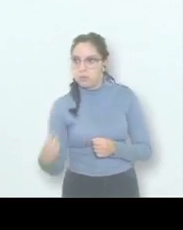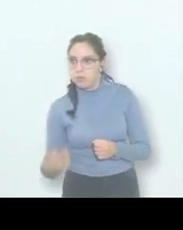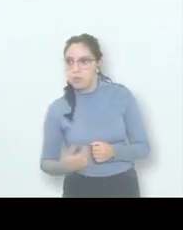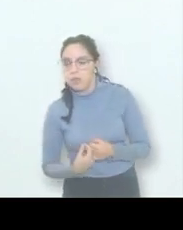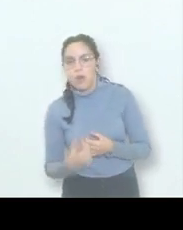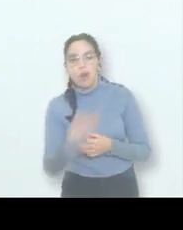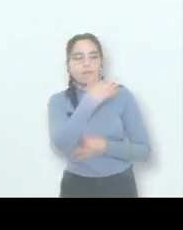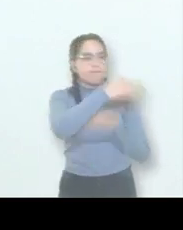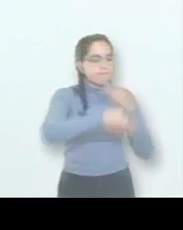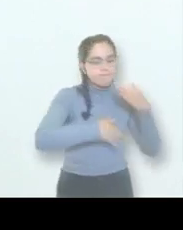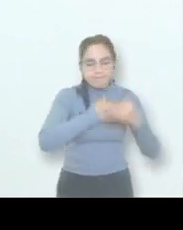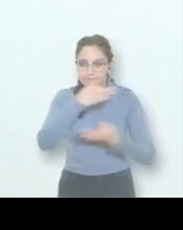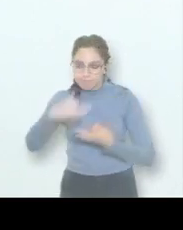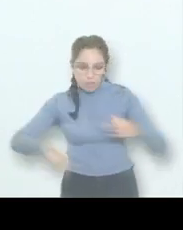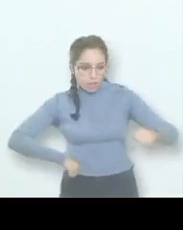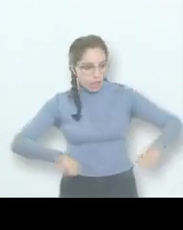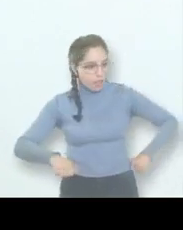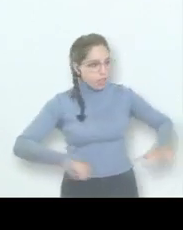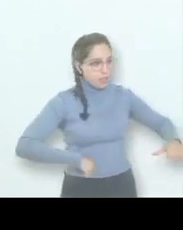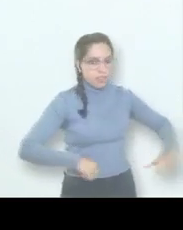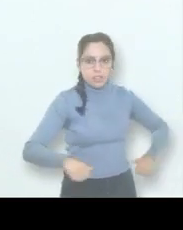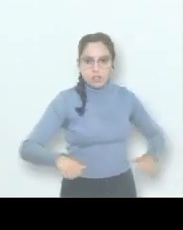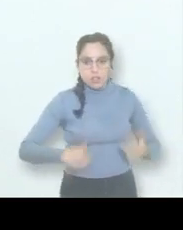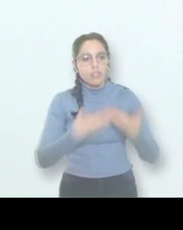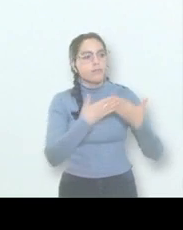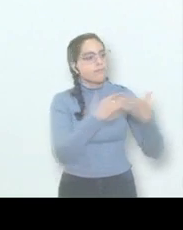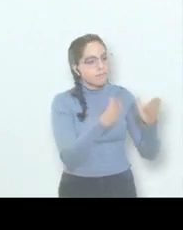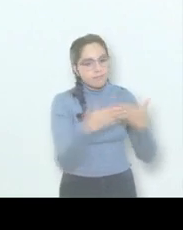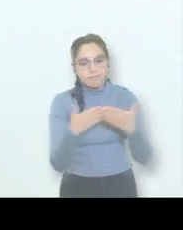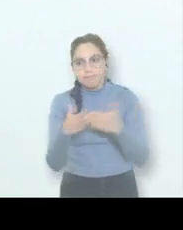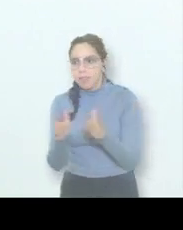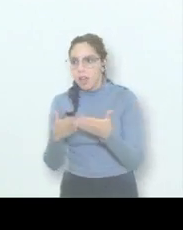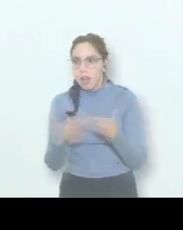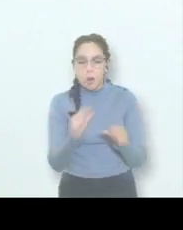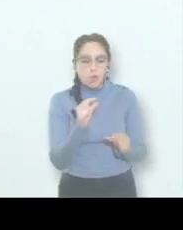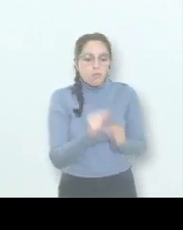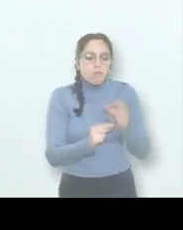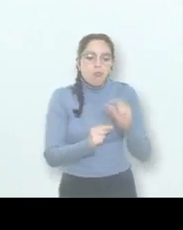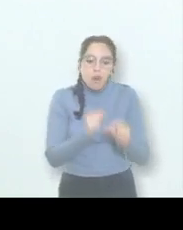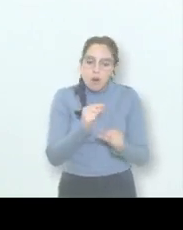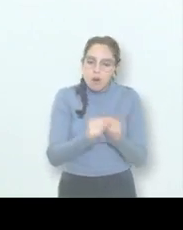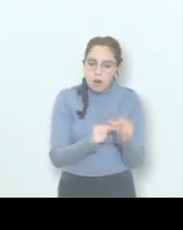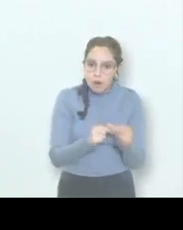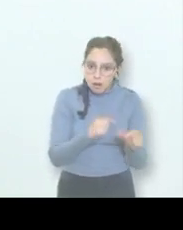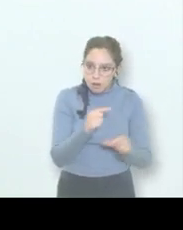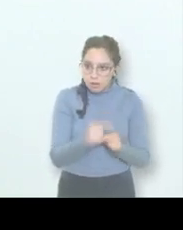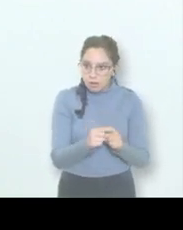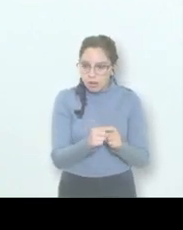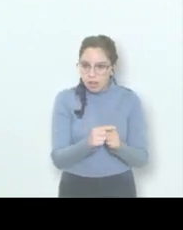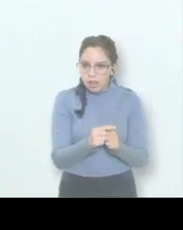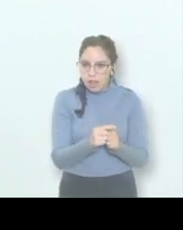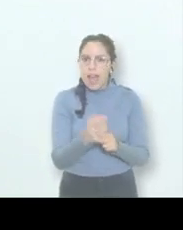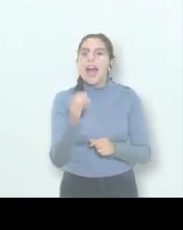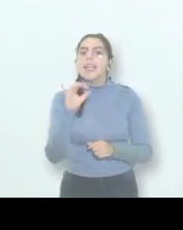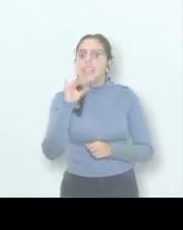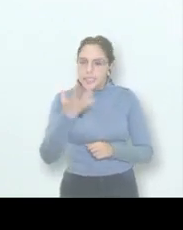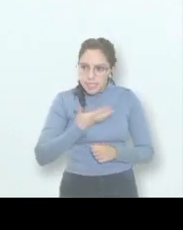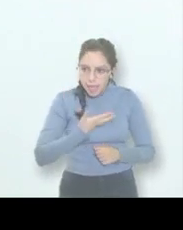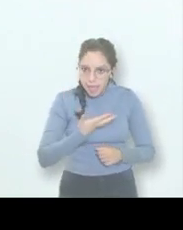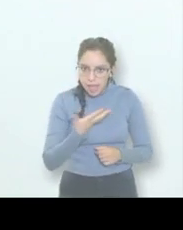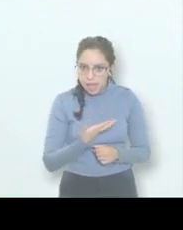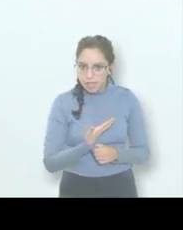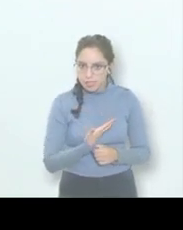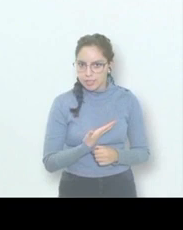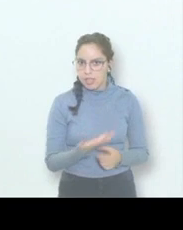las acciones que podamos ir aperturando. Pero que sí estamos realizando, y yo les pedía también que sigamos trabajando en